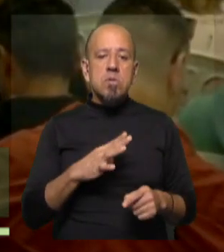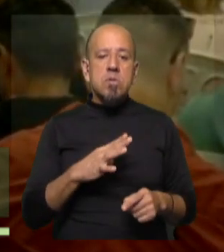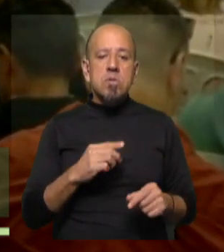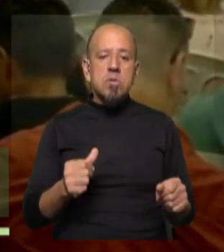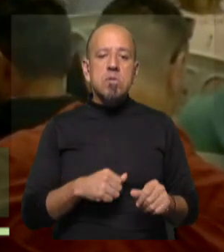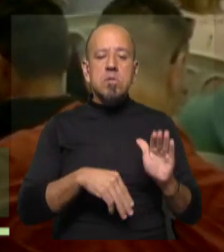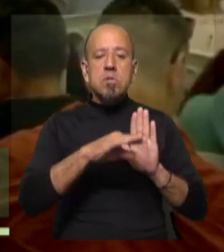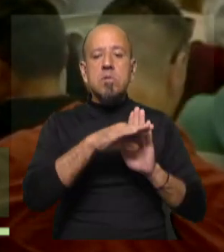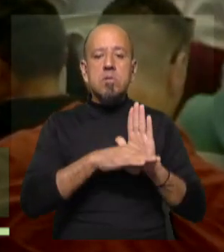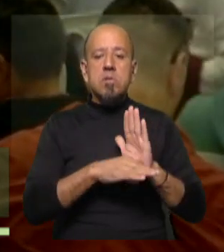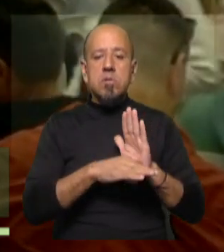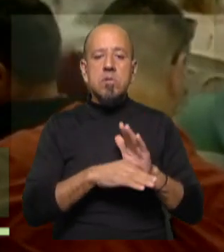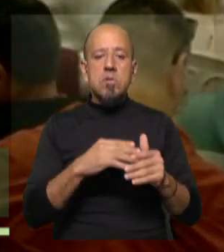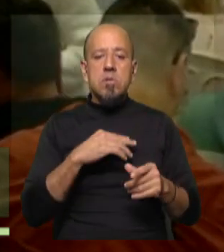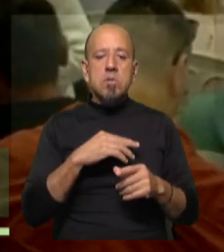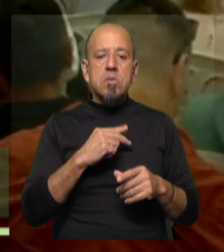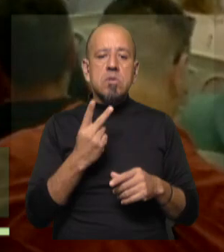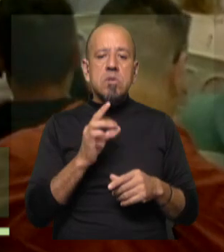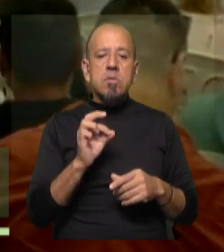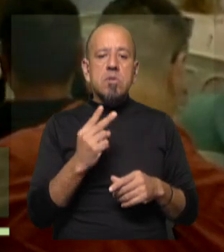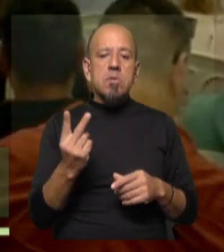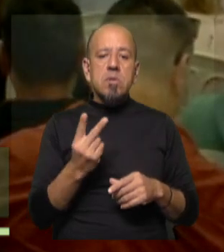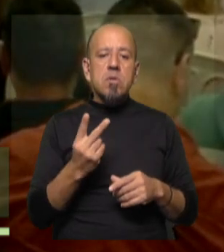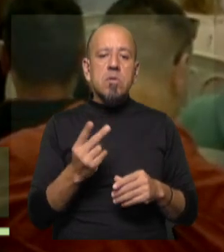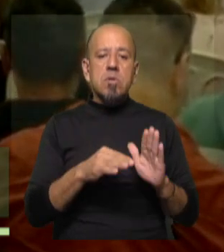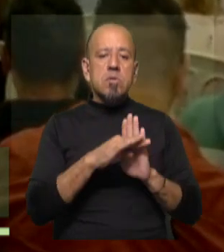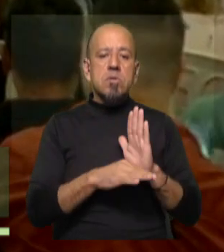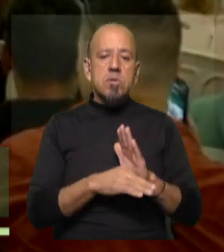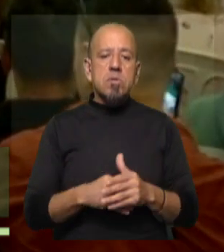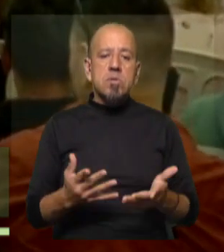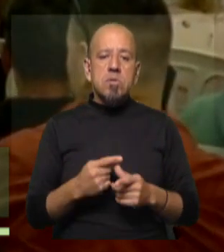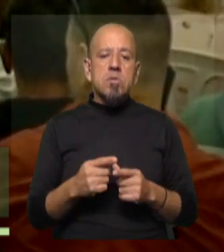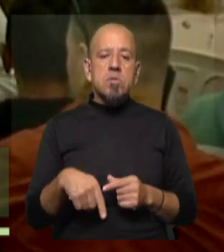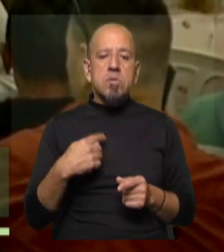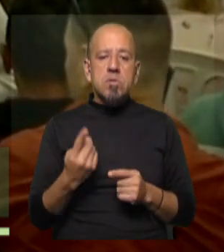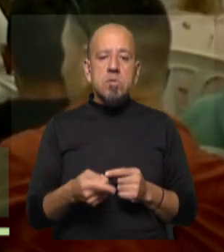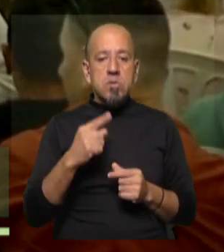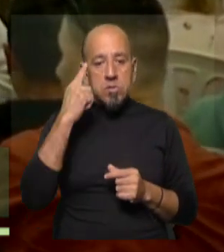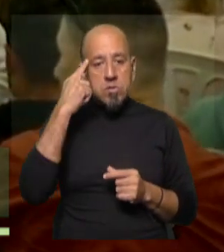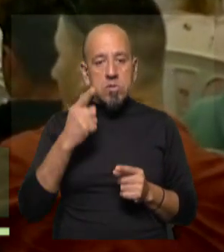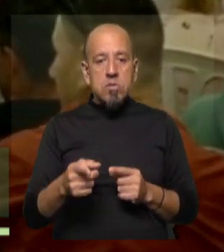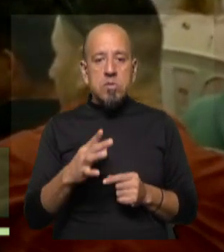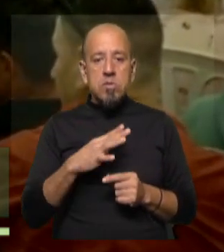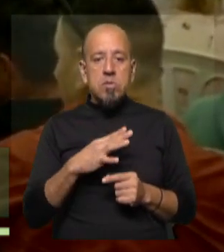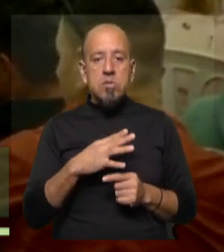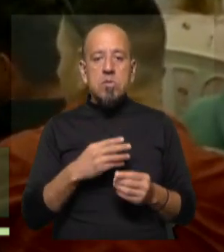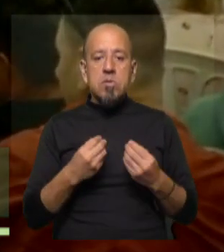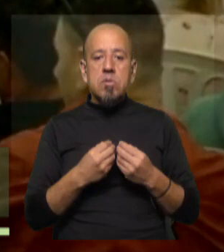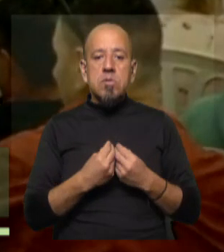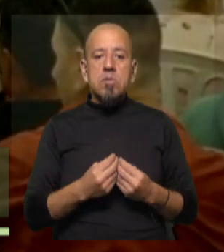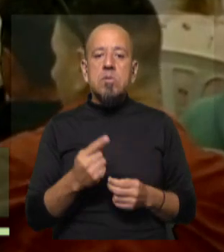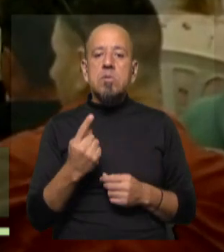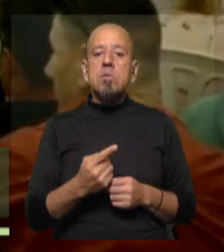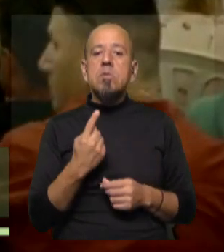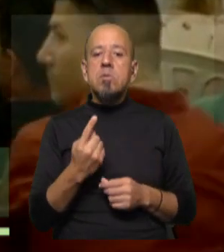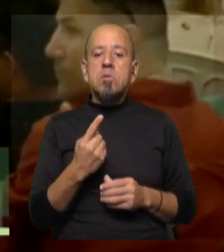los que ves acá, hay como 20, 22 listas que nos van a acompañar por ahora. Hay otras que lo están pensando. Varias encabezadas por mujeres, yo lo